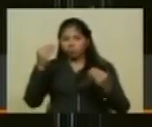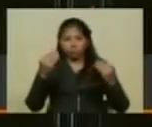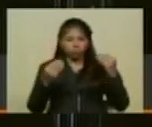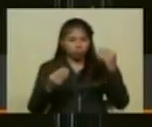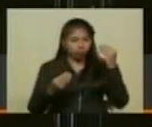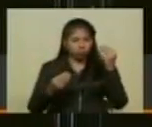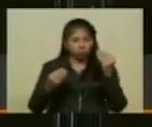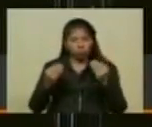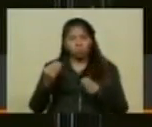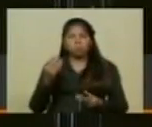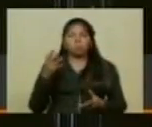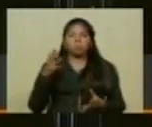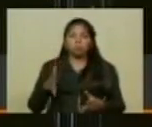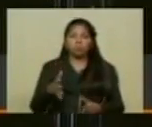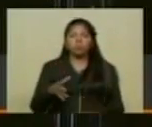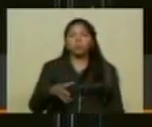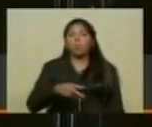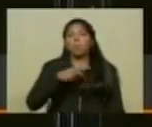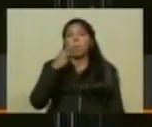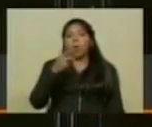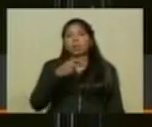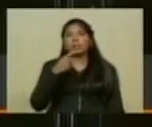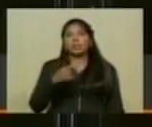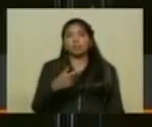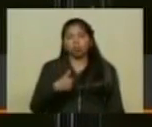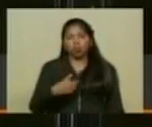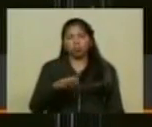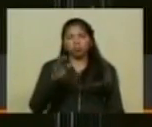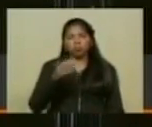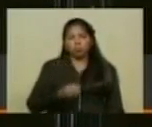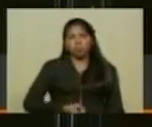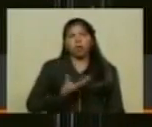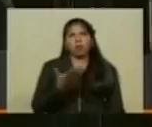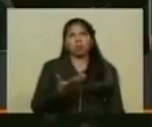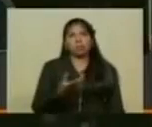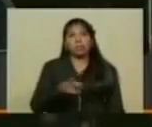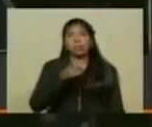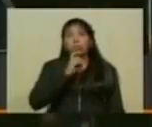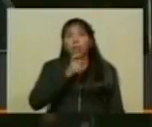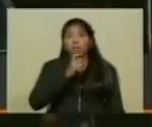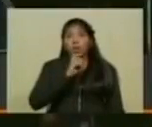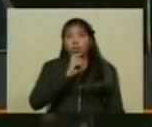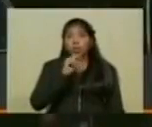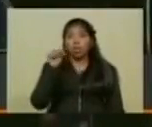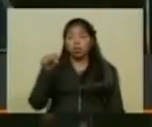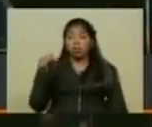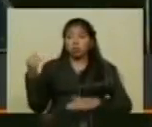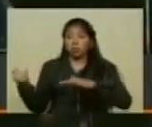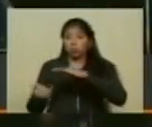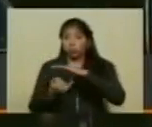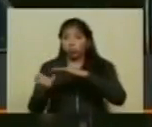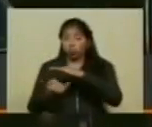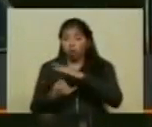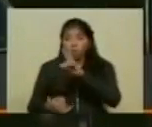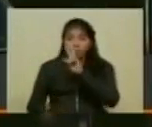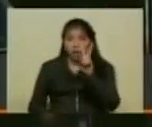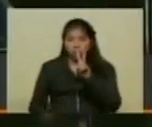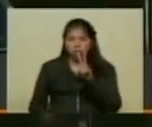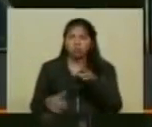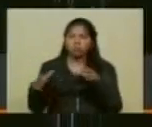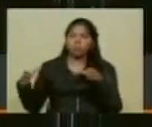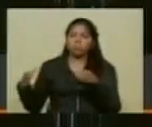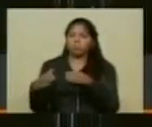de políticas públicas, así lo digo. Es difícil encontrar una institución en Venezuela que tenga